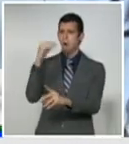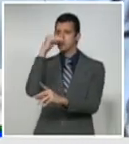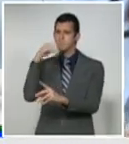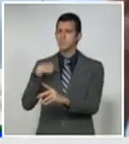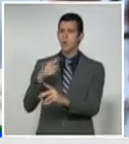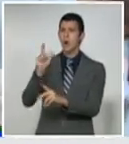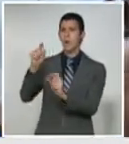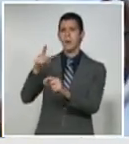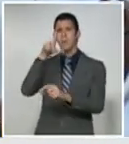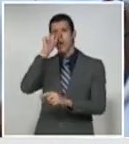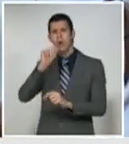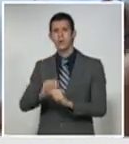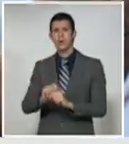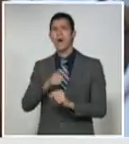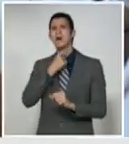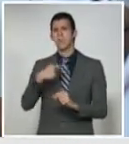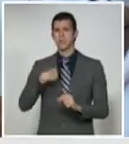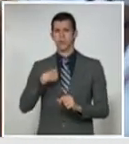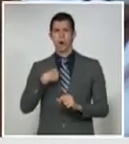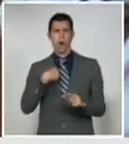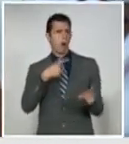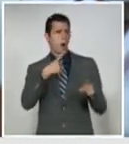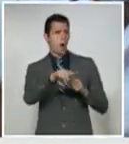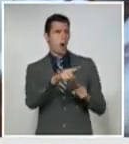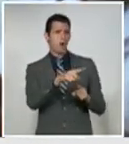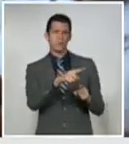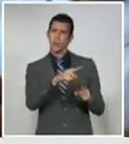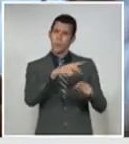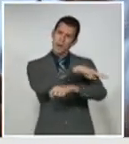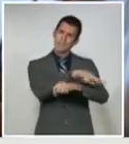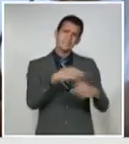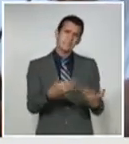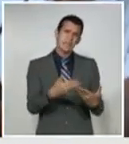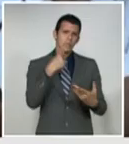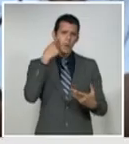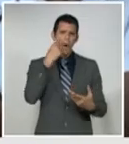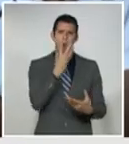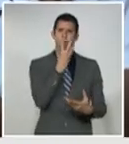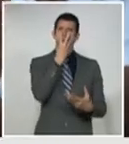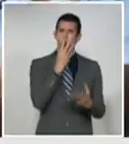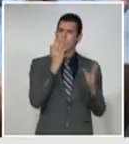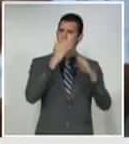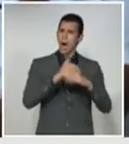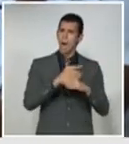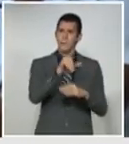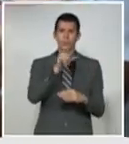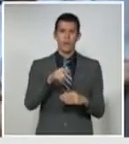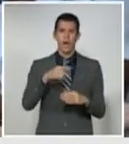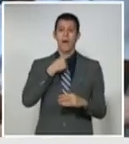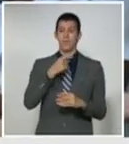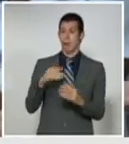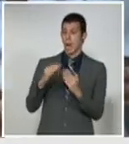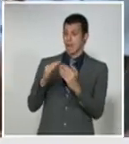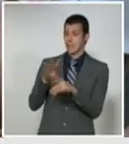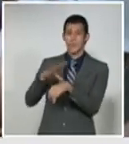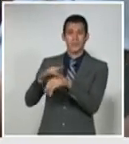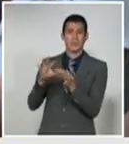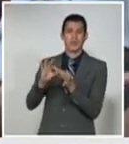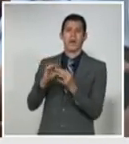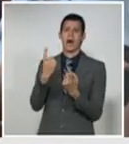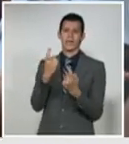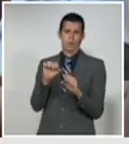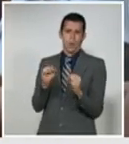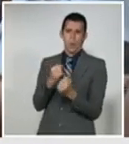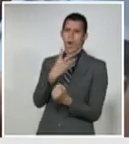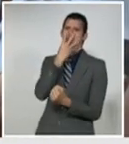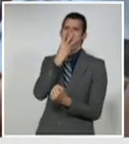países suramericanos, por los pacientes que se le están muriendo en la casa. Entonces la gente critica las colas, los